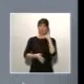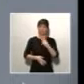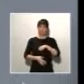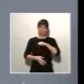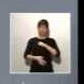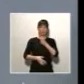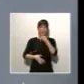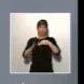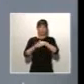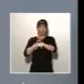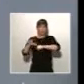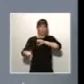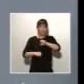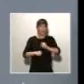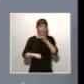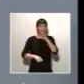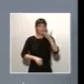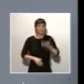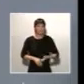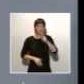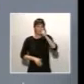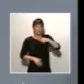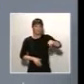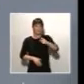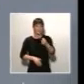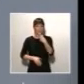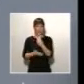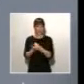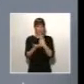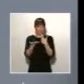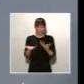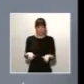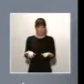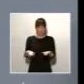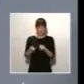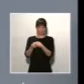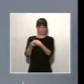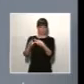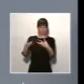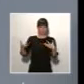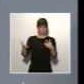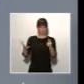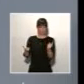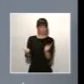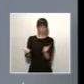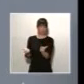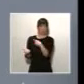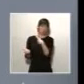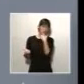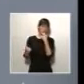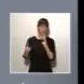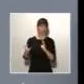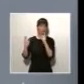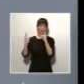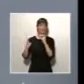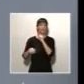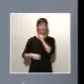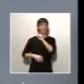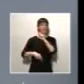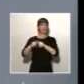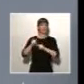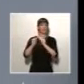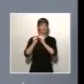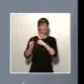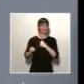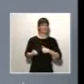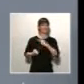que buena parte de los medicamentos que estamos utilizando o en su totalidad o en alguna parte dependen de la producción en China. Lo